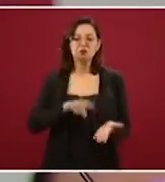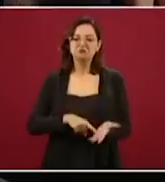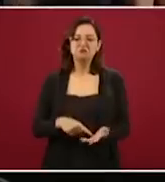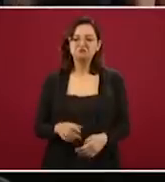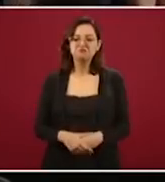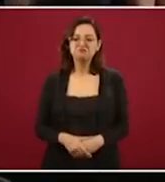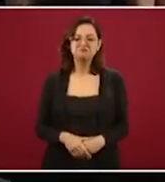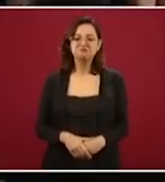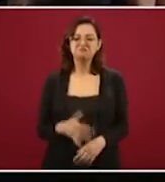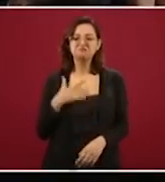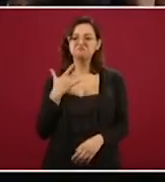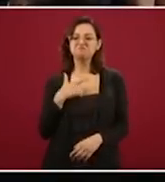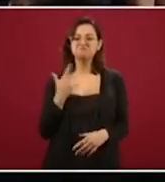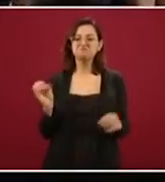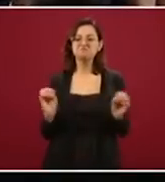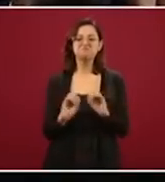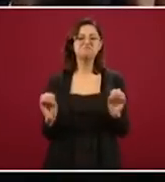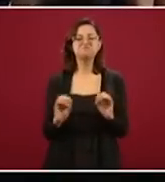Porque